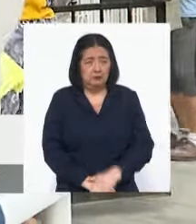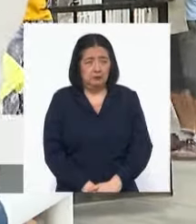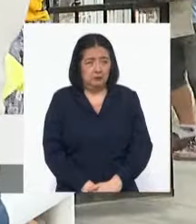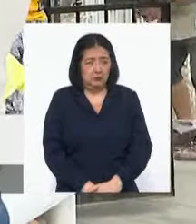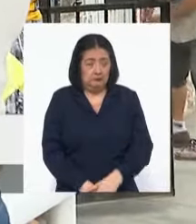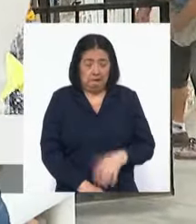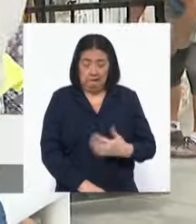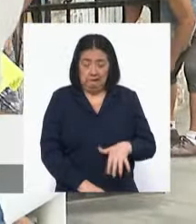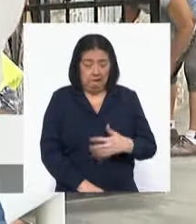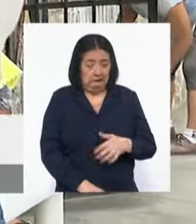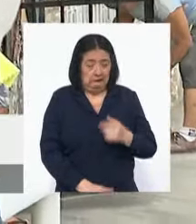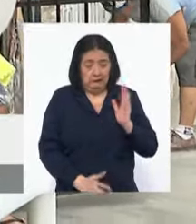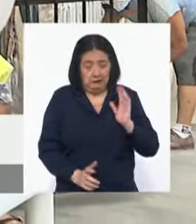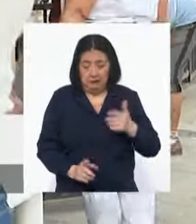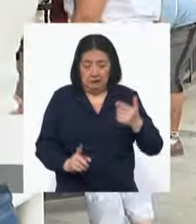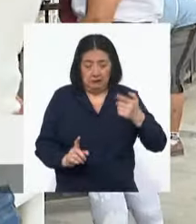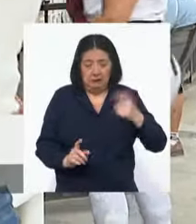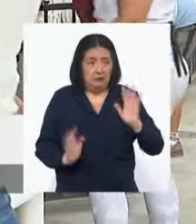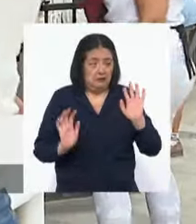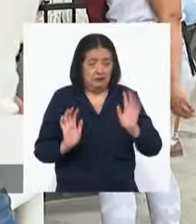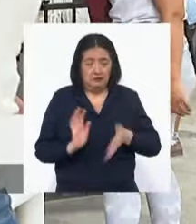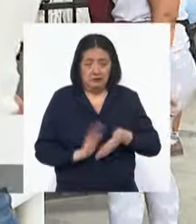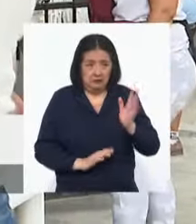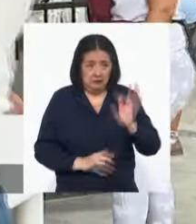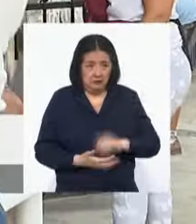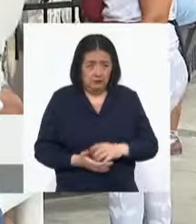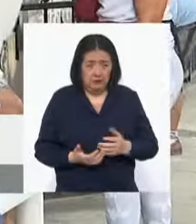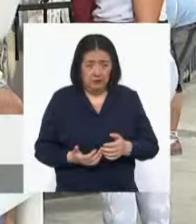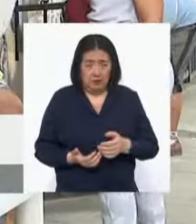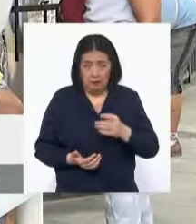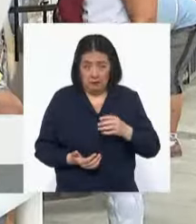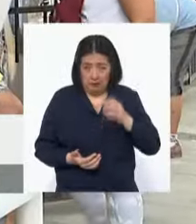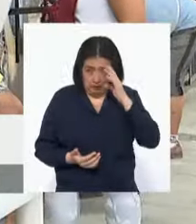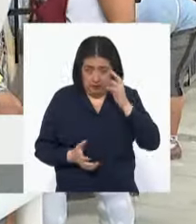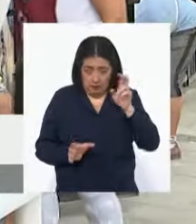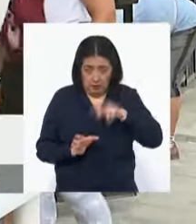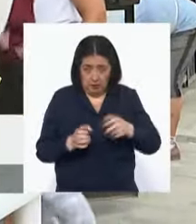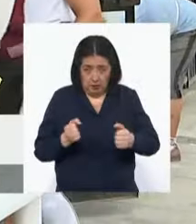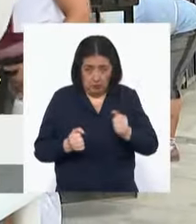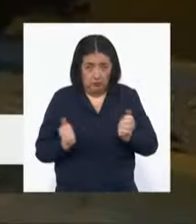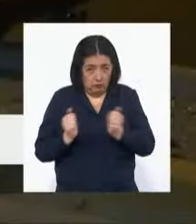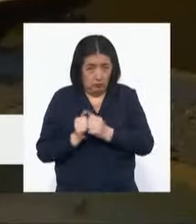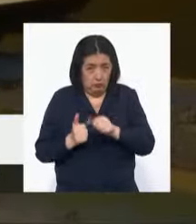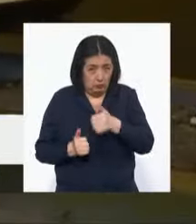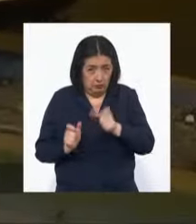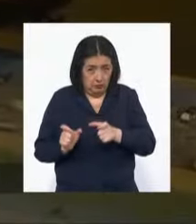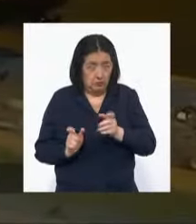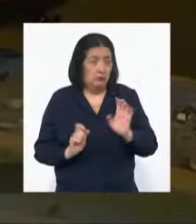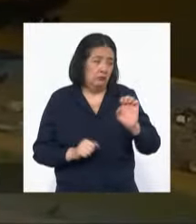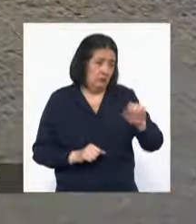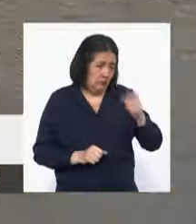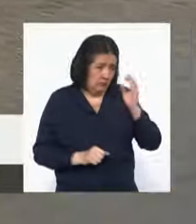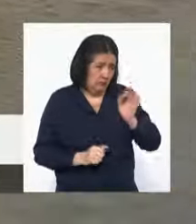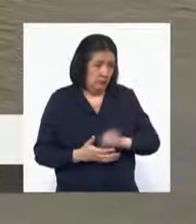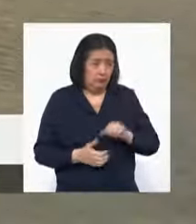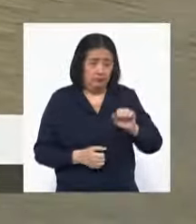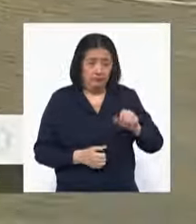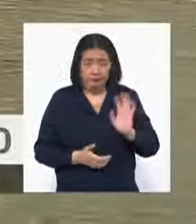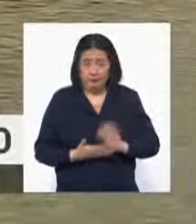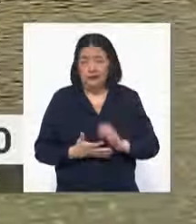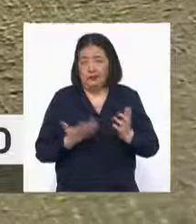Fue una cosa rápida, dispararon y se fueron. ¿Estaba acompañado, sabes? Sí, creo que sí. Lo primero que trascendió fue que se trataba